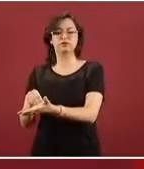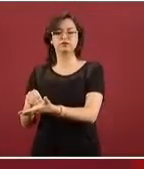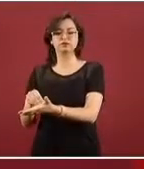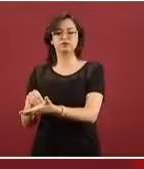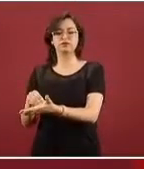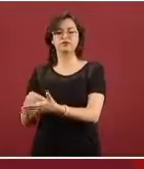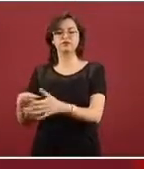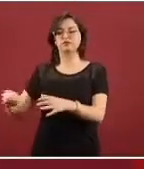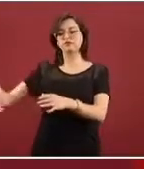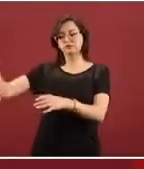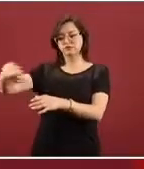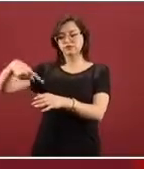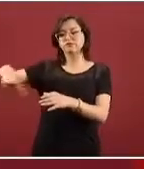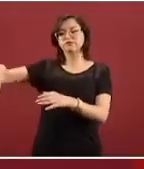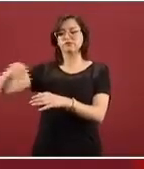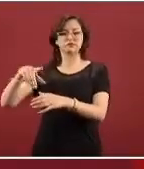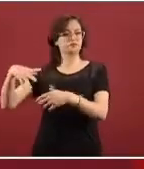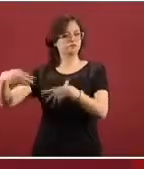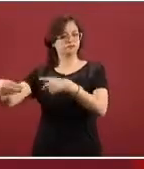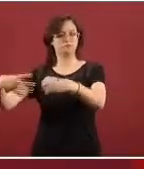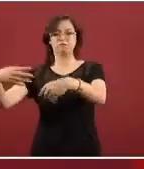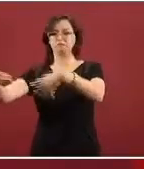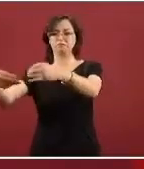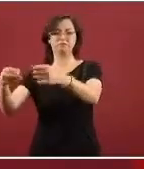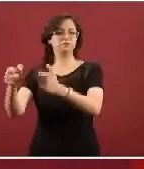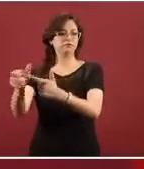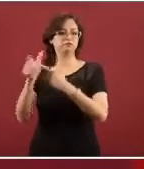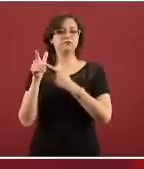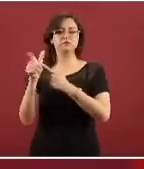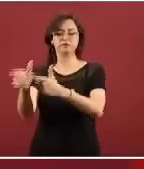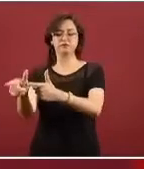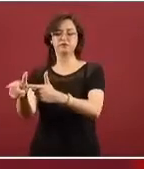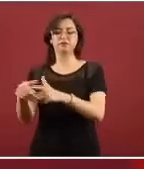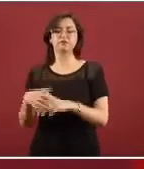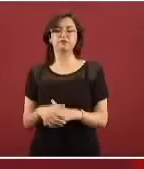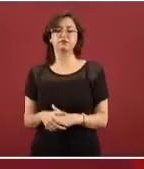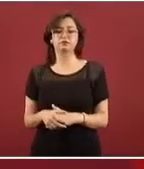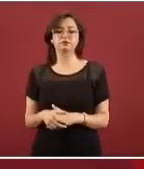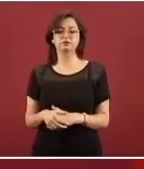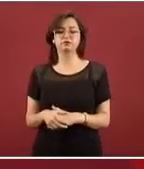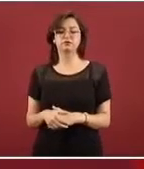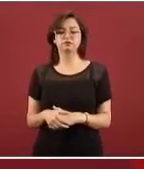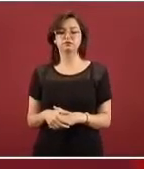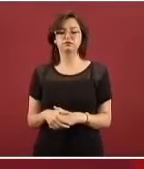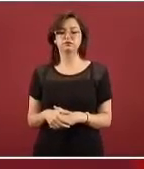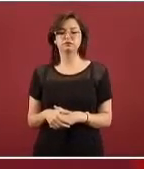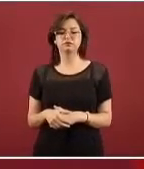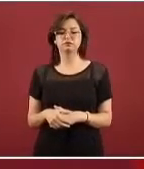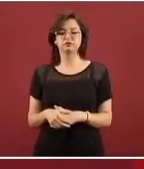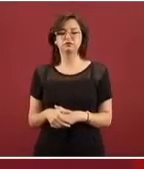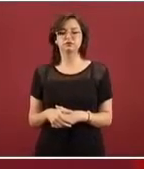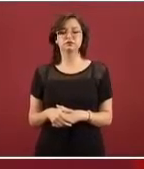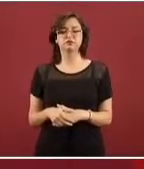cantidad de casos que contribuye a la transmisión y representa una gran